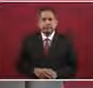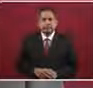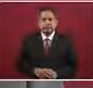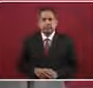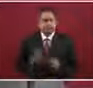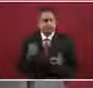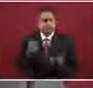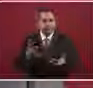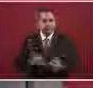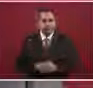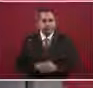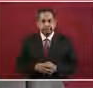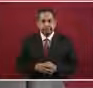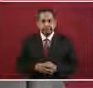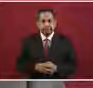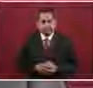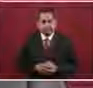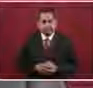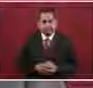Entonces,